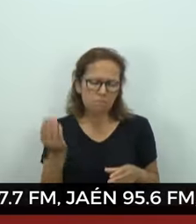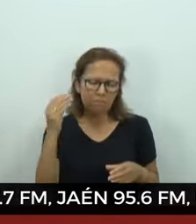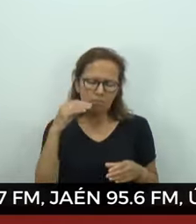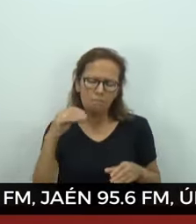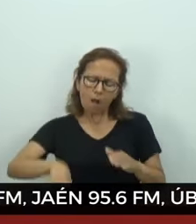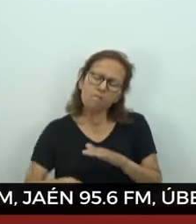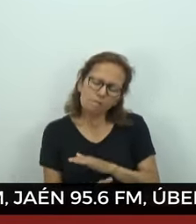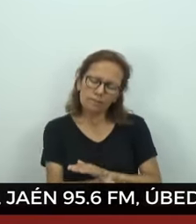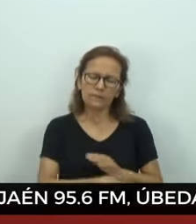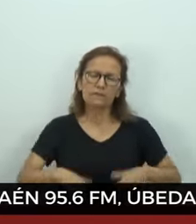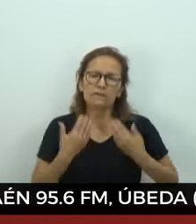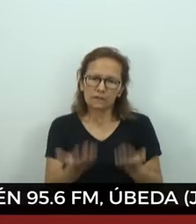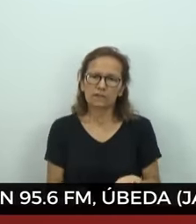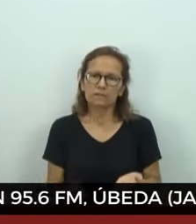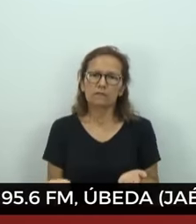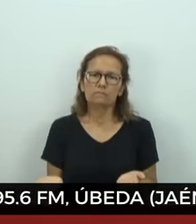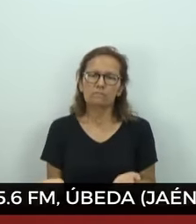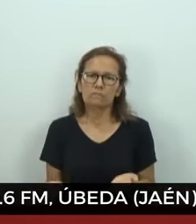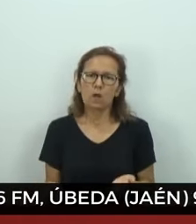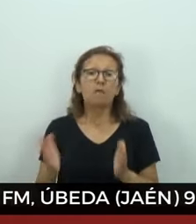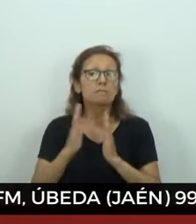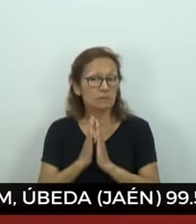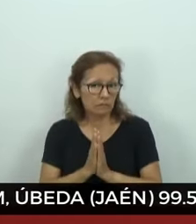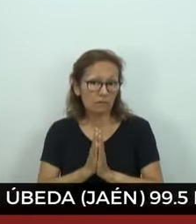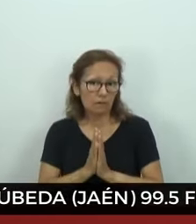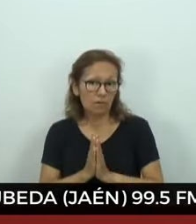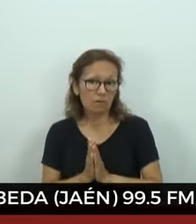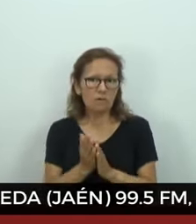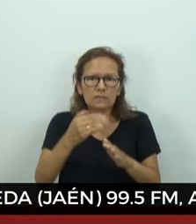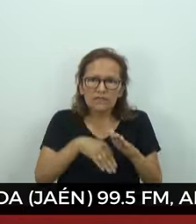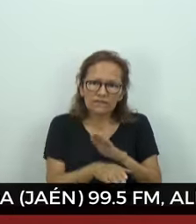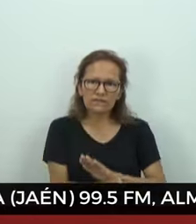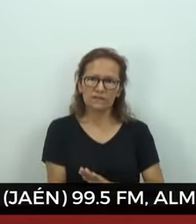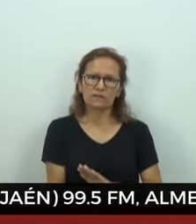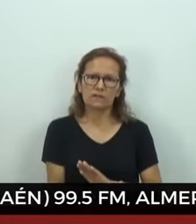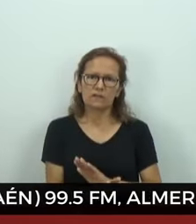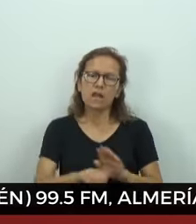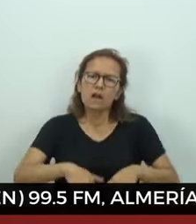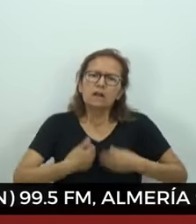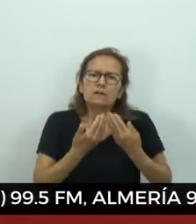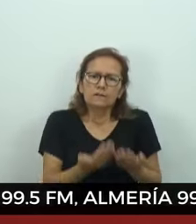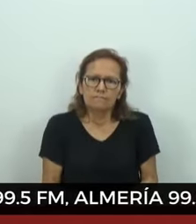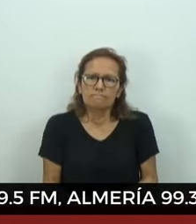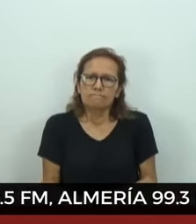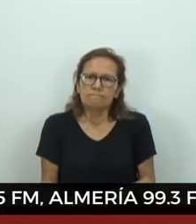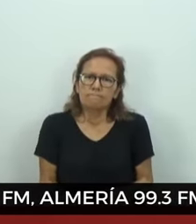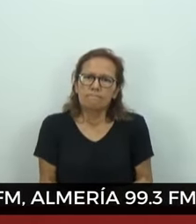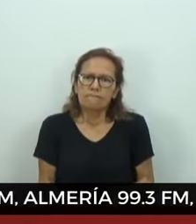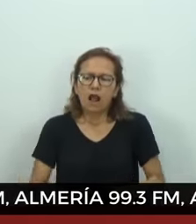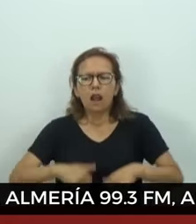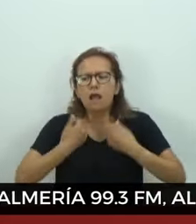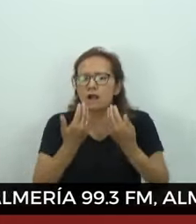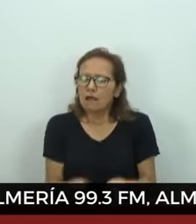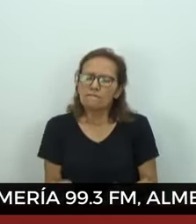santificados por su gracia, que por gracia nos hizo hijos, que por gracia